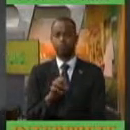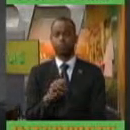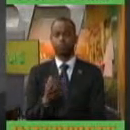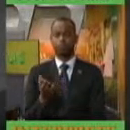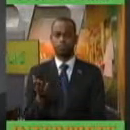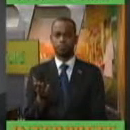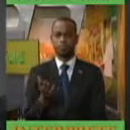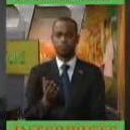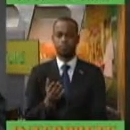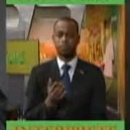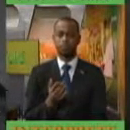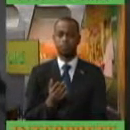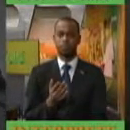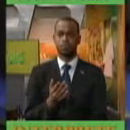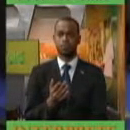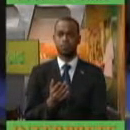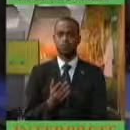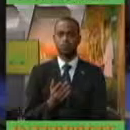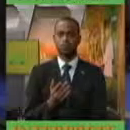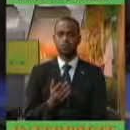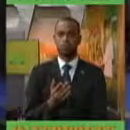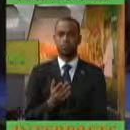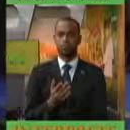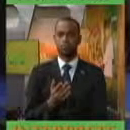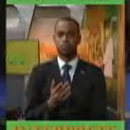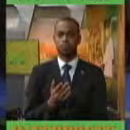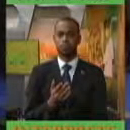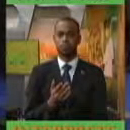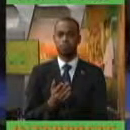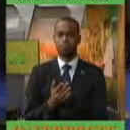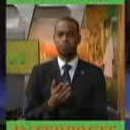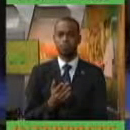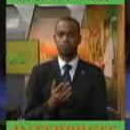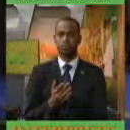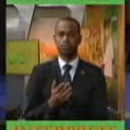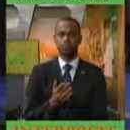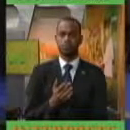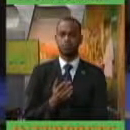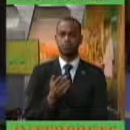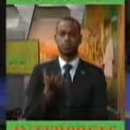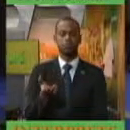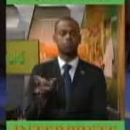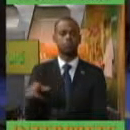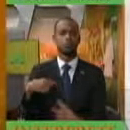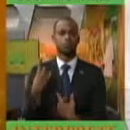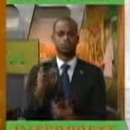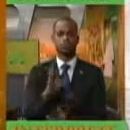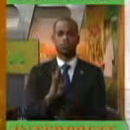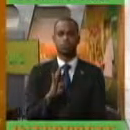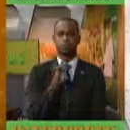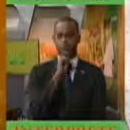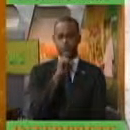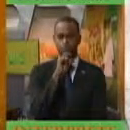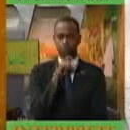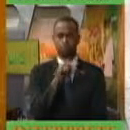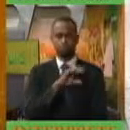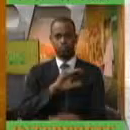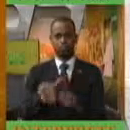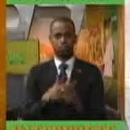mismo, ya todos los recintos de votación que nosotros hemos visitado allá en Boca Chica, todos están